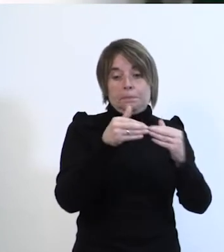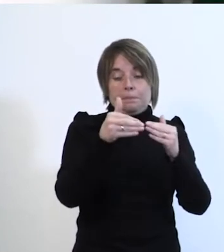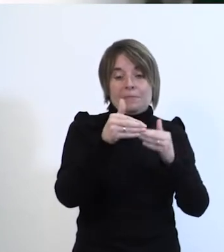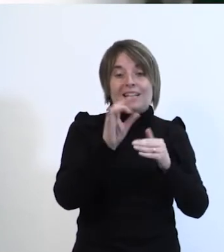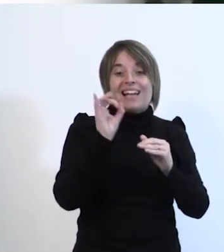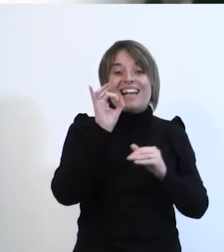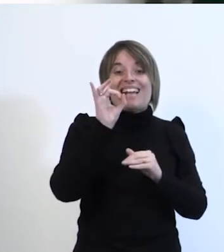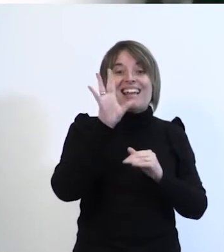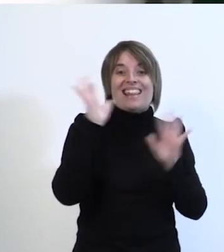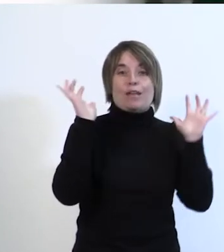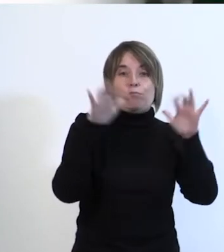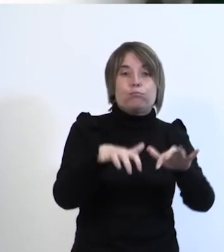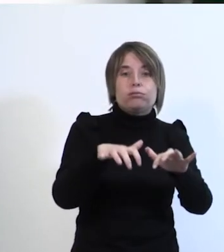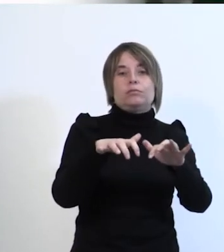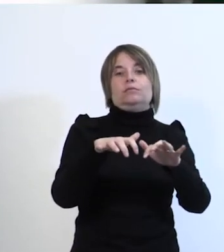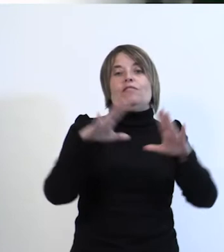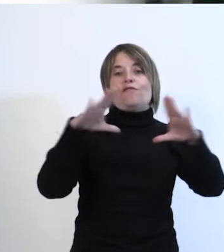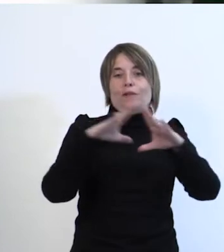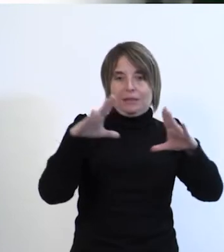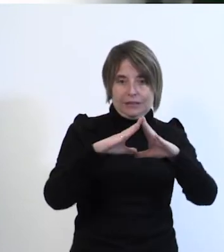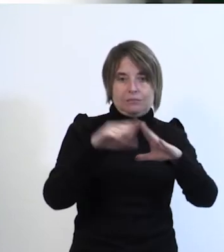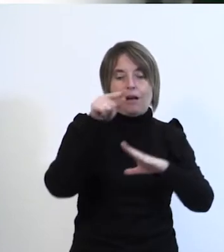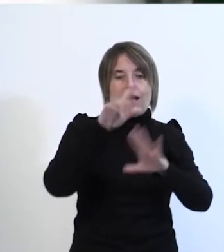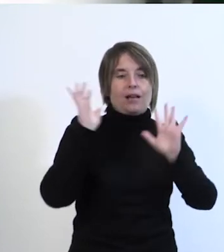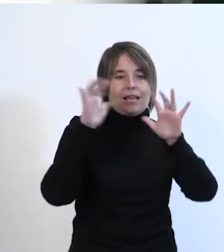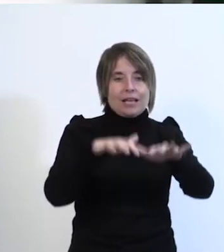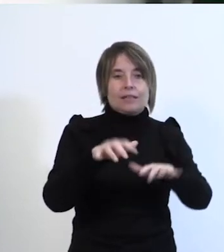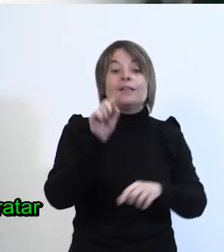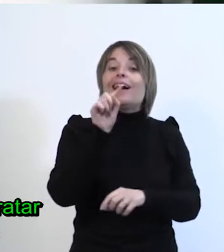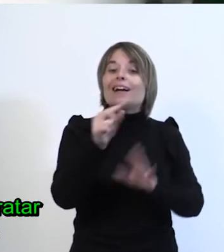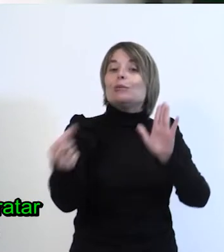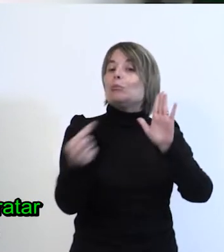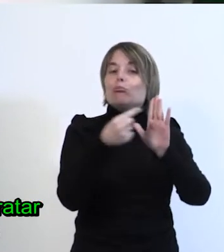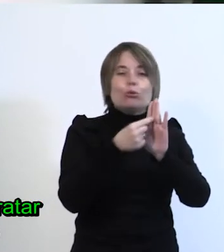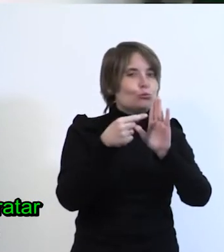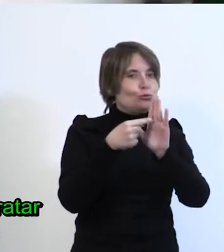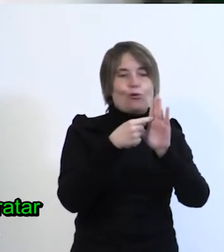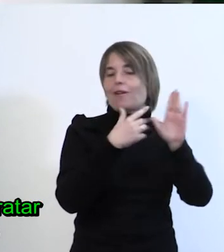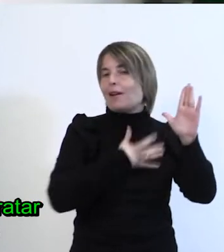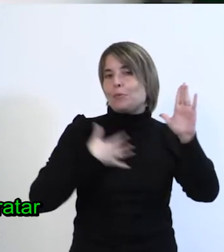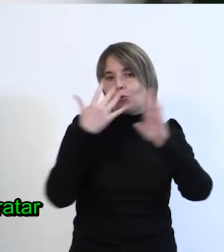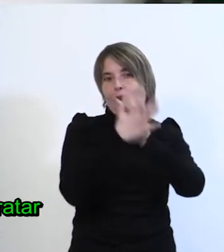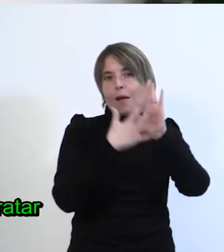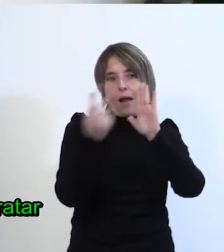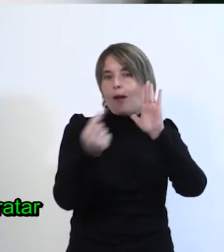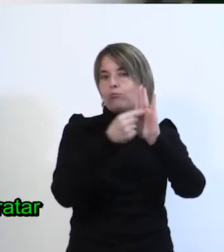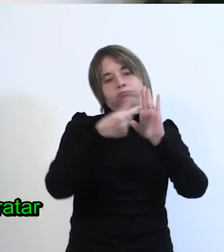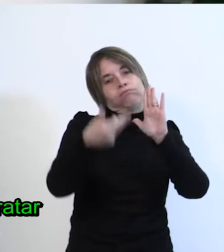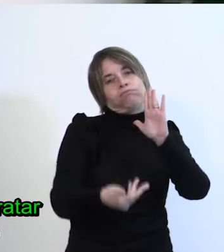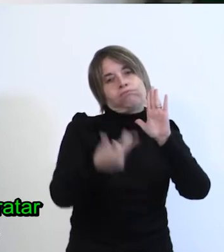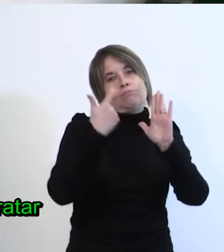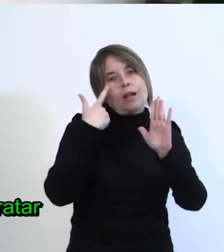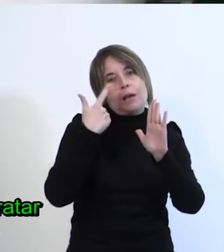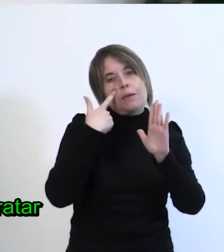el 15º Encuentro Feminista Latinoamericano y del Caribe. Y uno de los puntos que queremos tratar